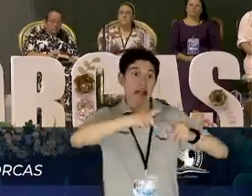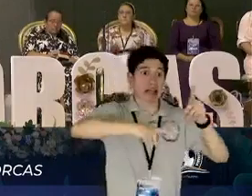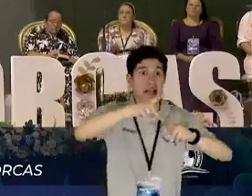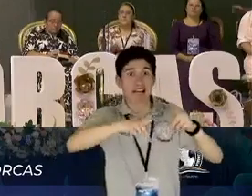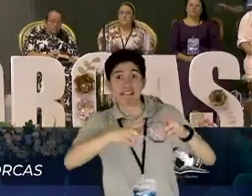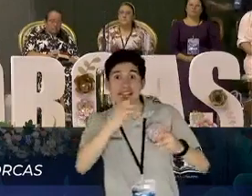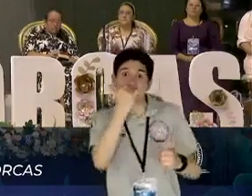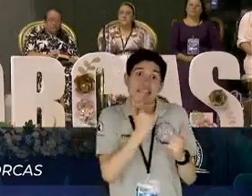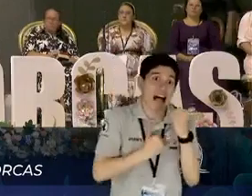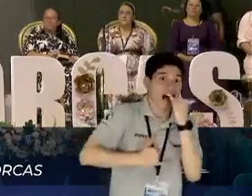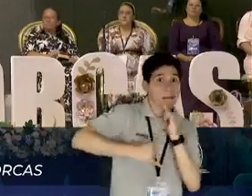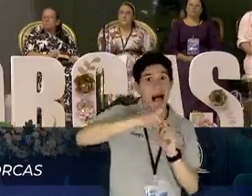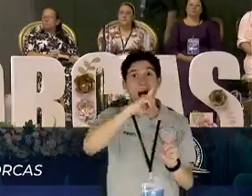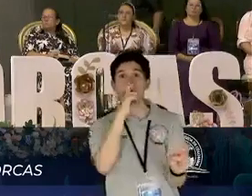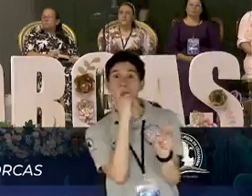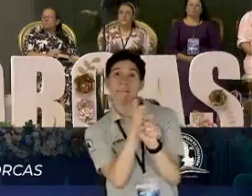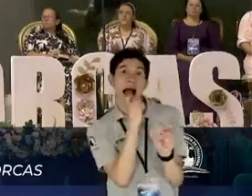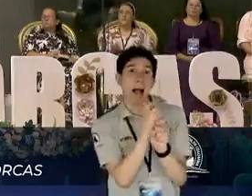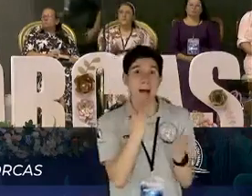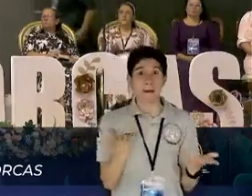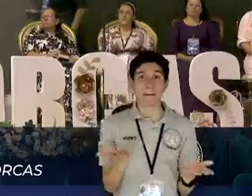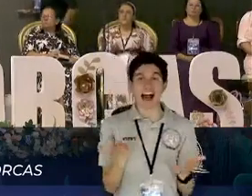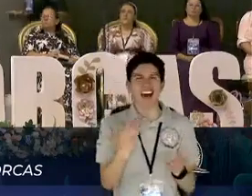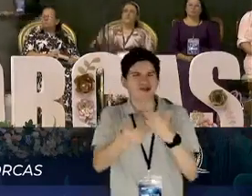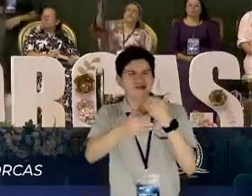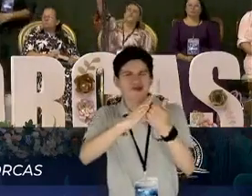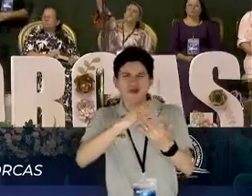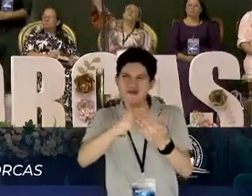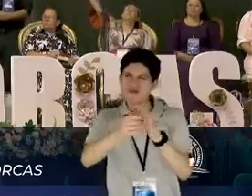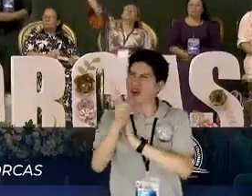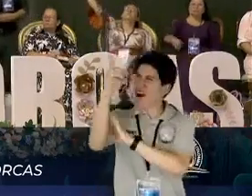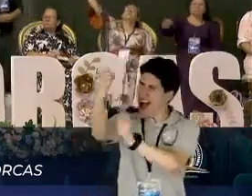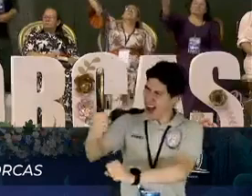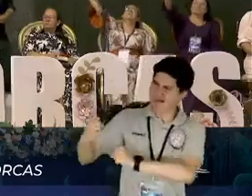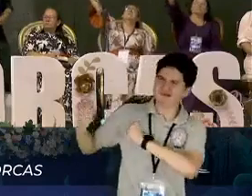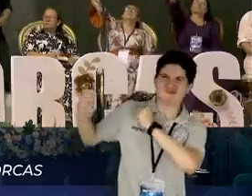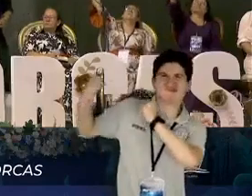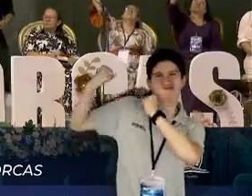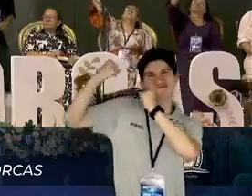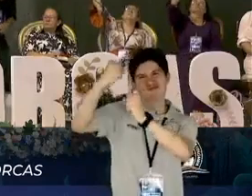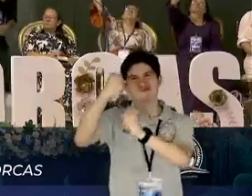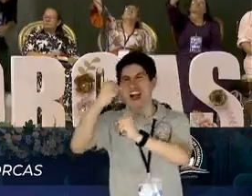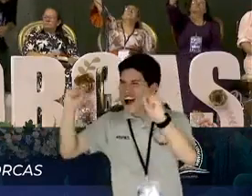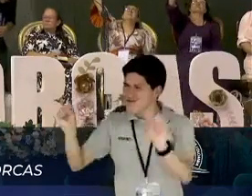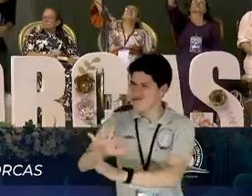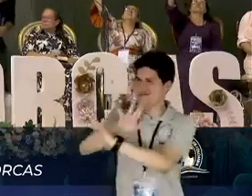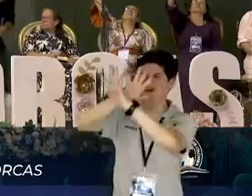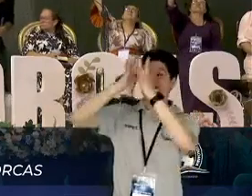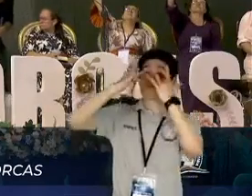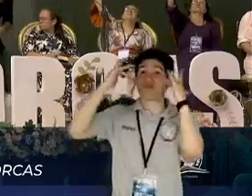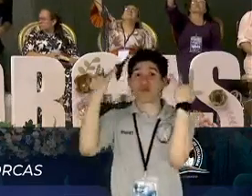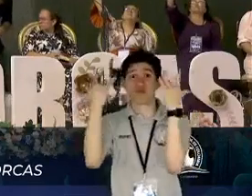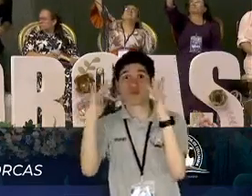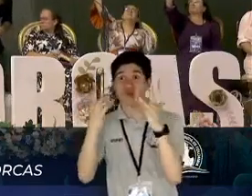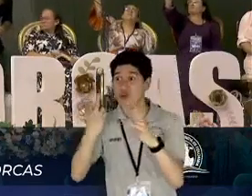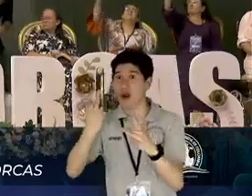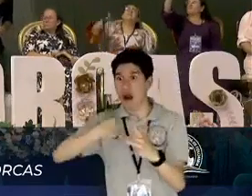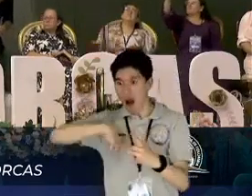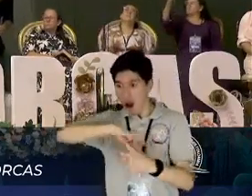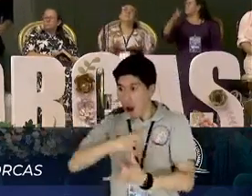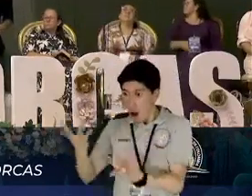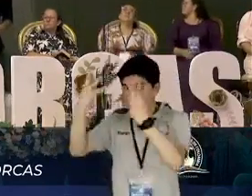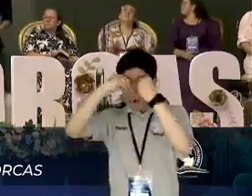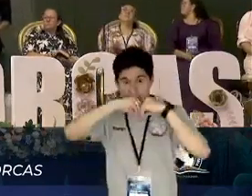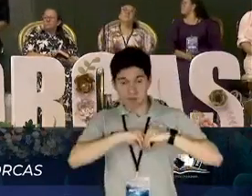con dificultades, hay alguien que con su poder glorioso y maravilloso nos hace